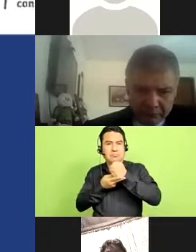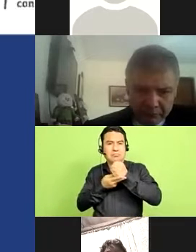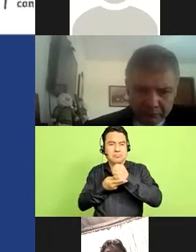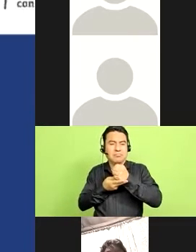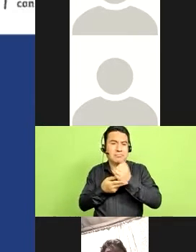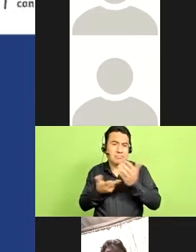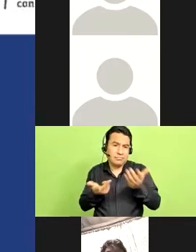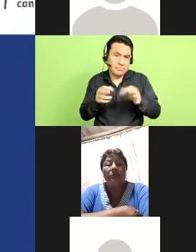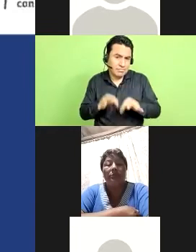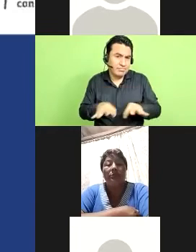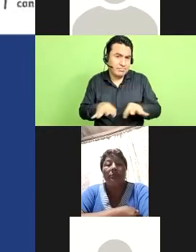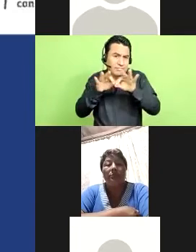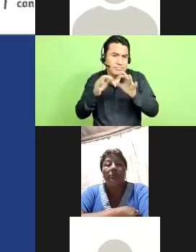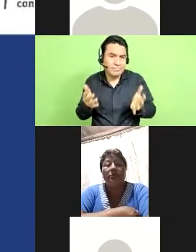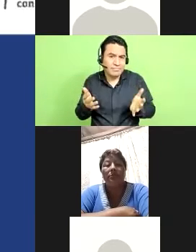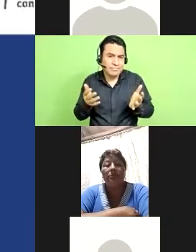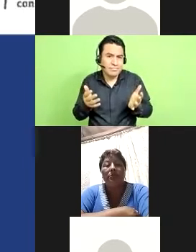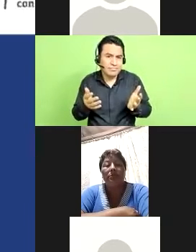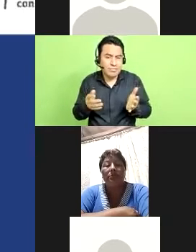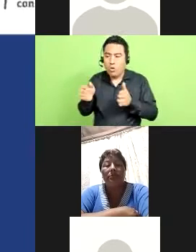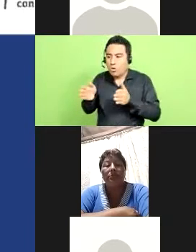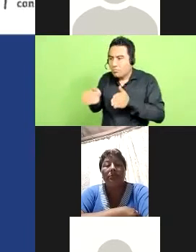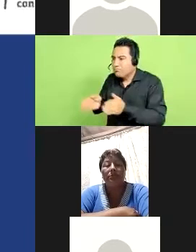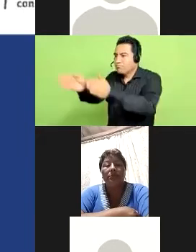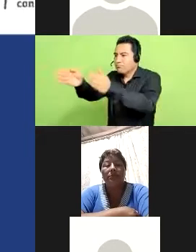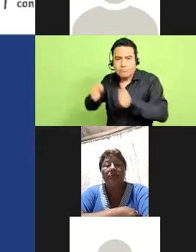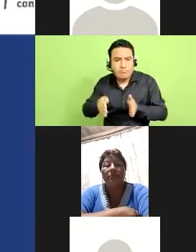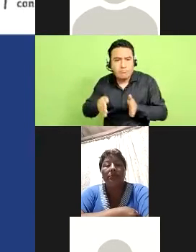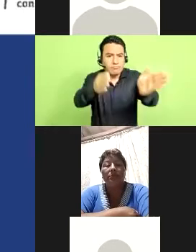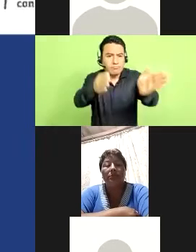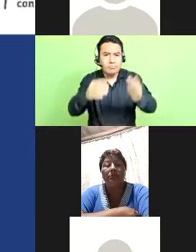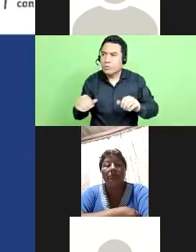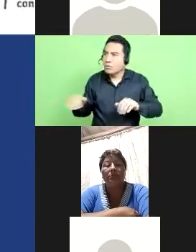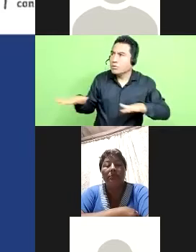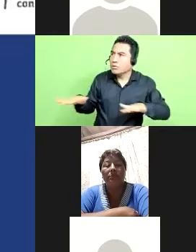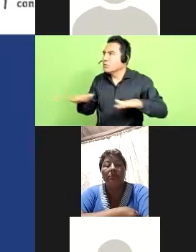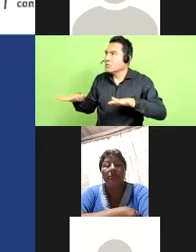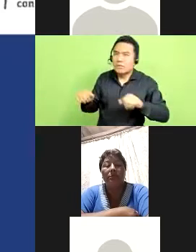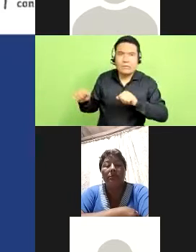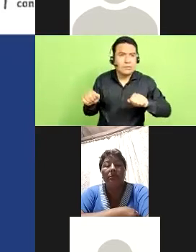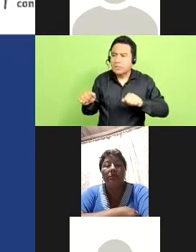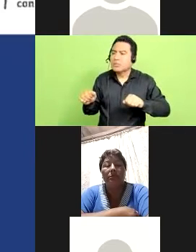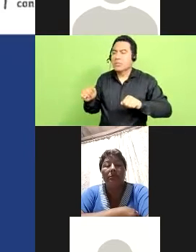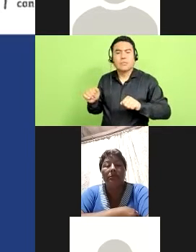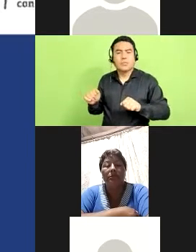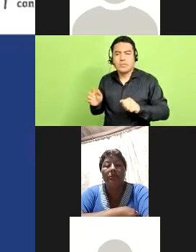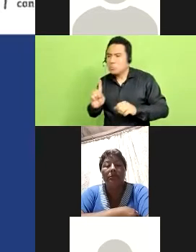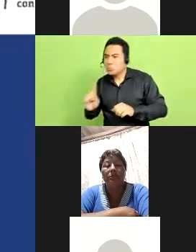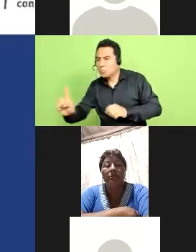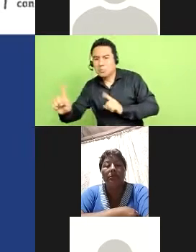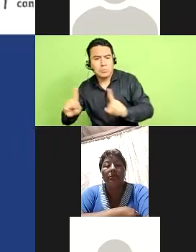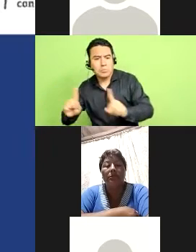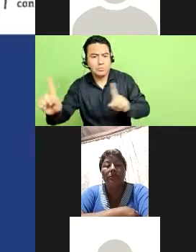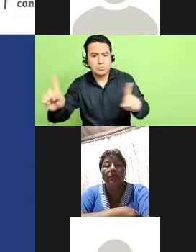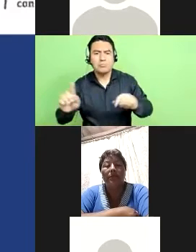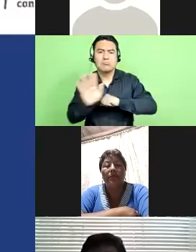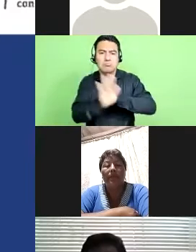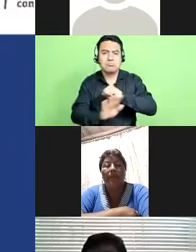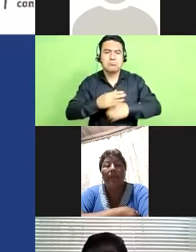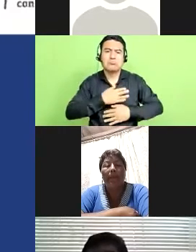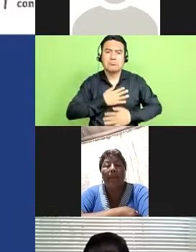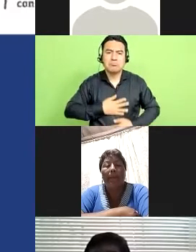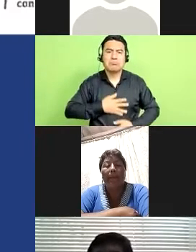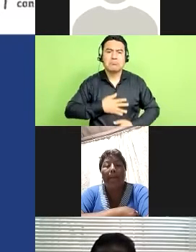generando espacios seguros y también rutas de evacuaciones seguras en ese contexto nos parece importante la participación de